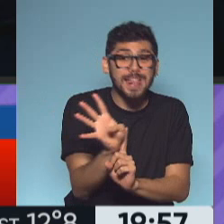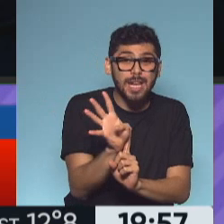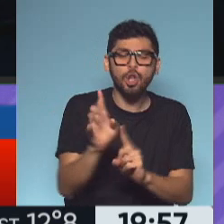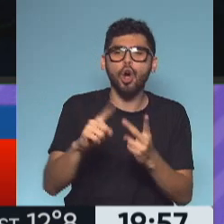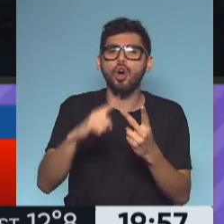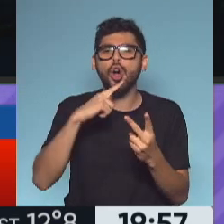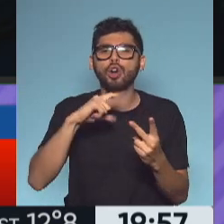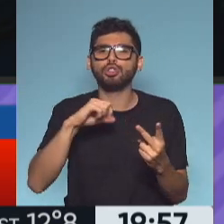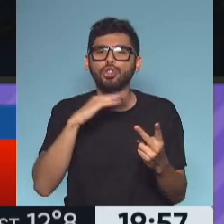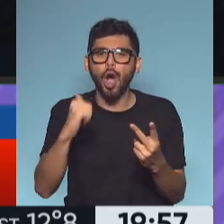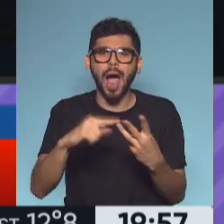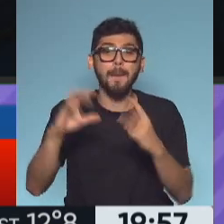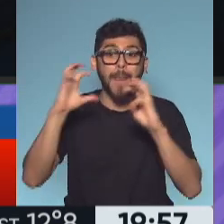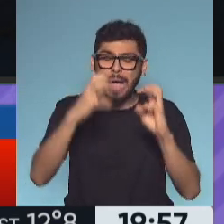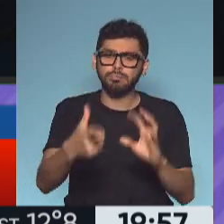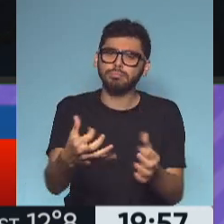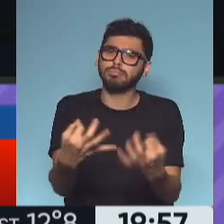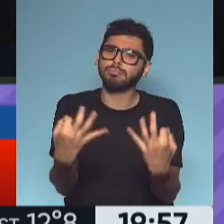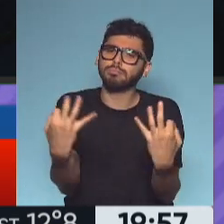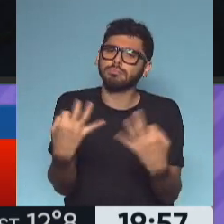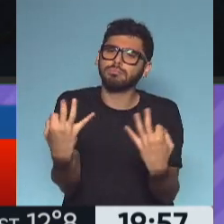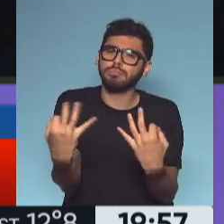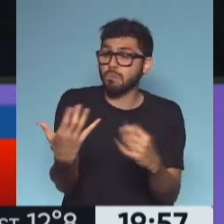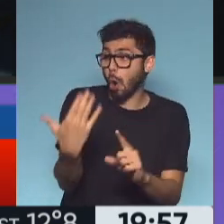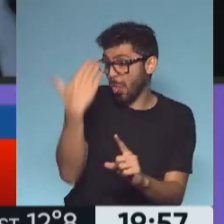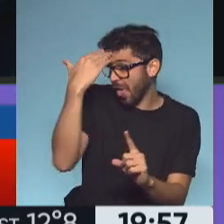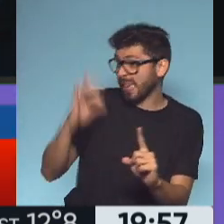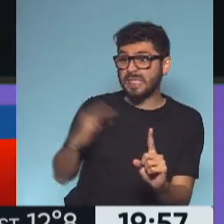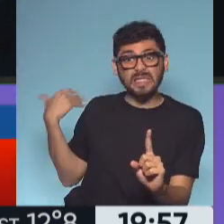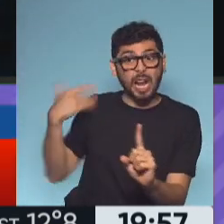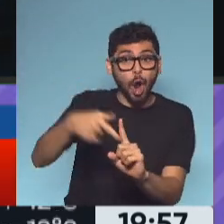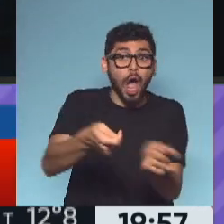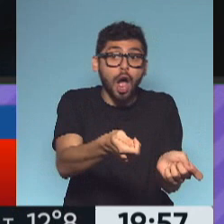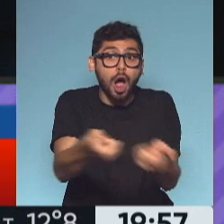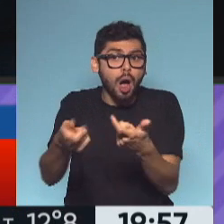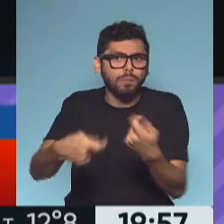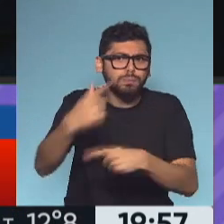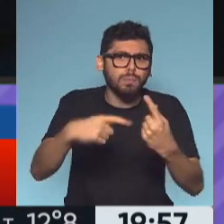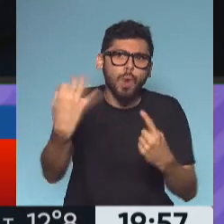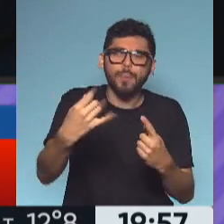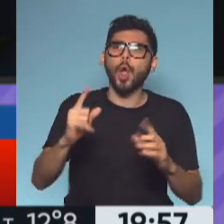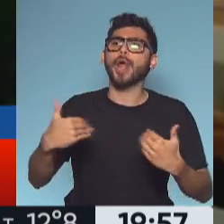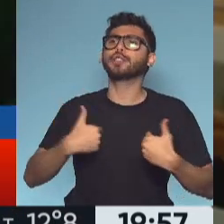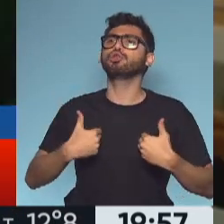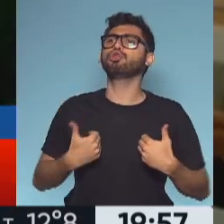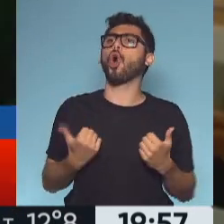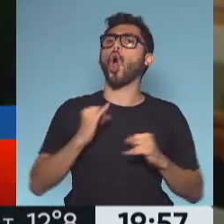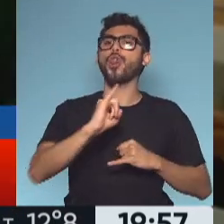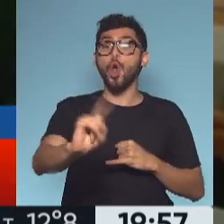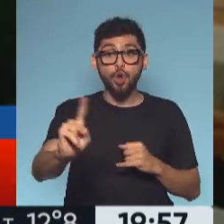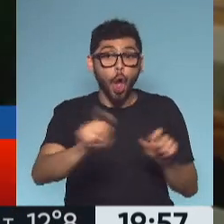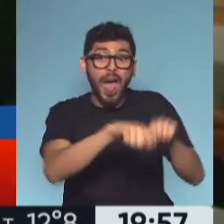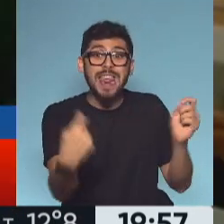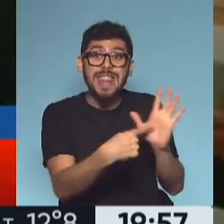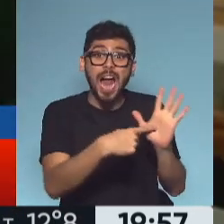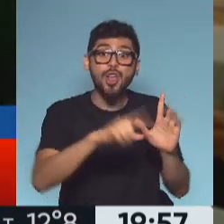maíz tienen el mayor poder de compra de los últimos 15 años. Por encima, esto no te lo dice Pedro Peretti. Por encima, te lo dice Pedro, La Nación.